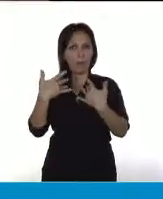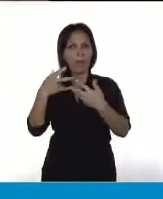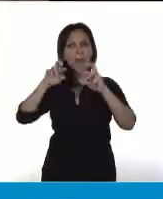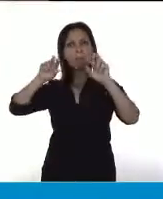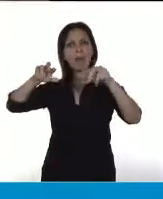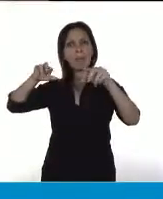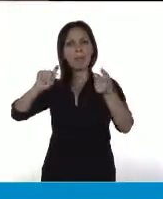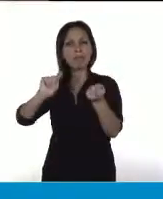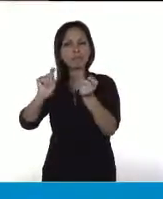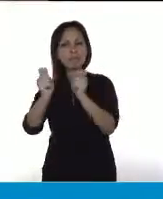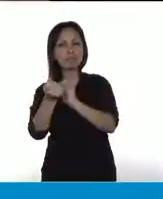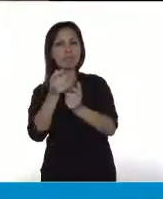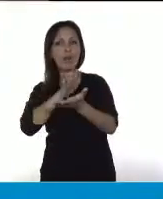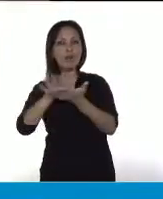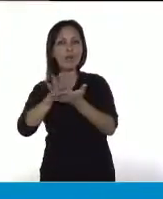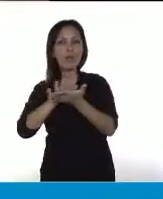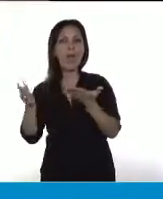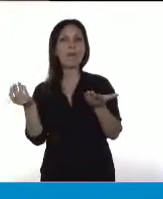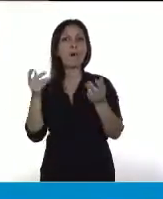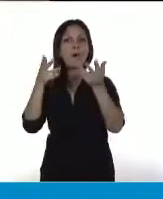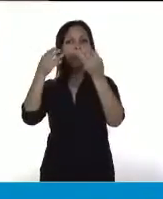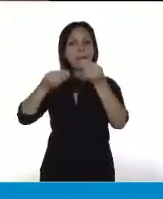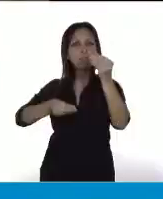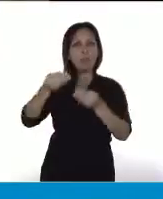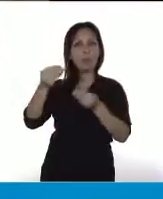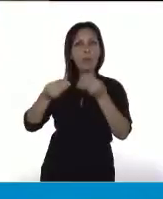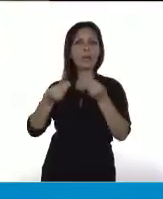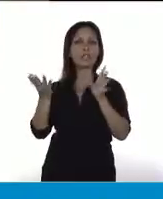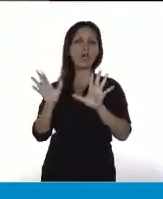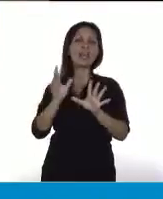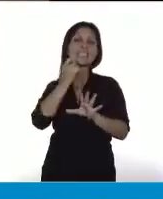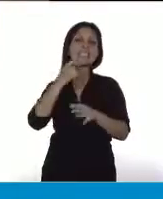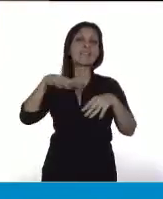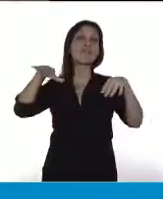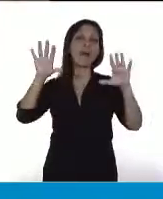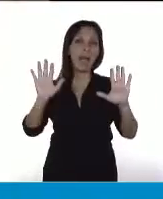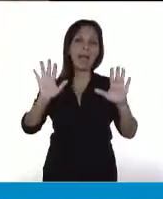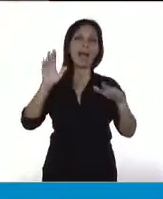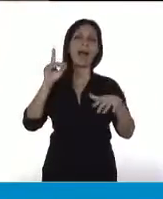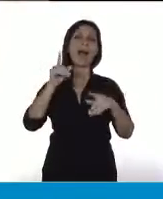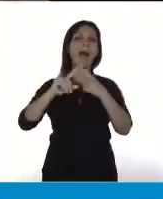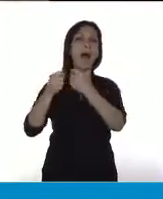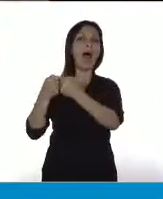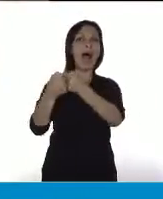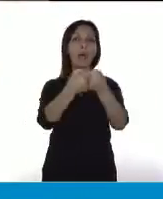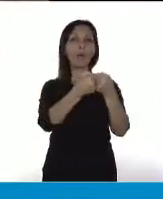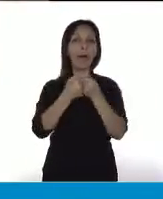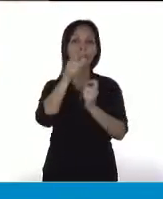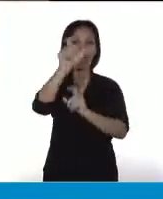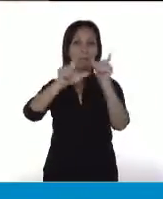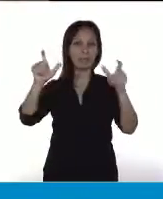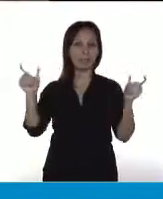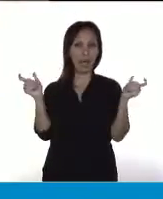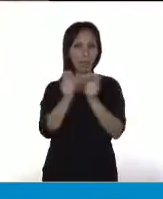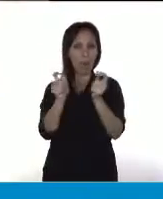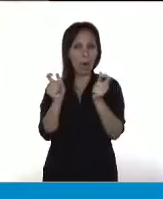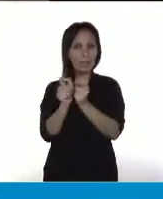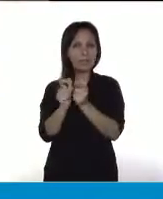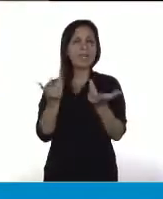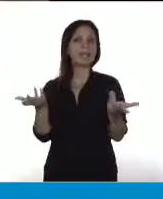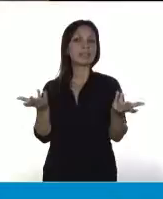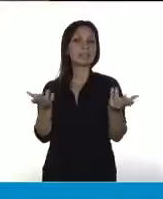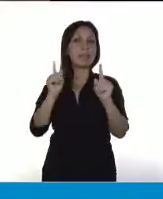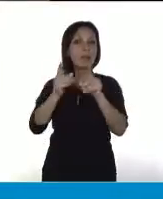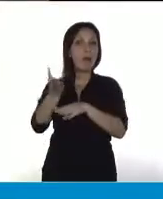a readecuar este presupuesto en función y en caso de que se acordara con los bonistas. O sea, lo que se